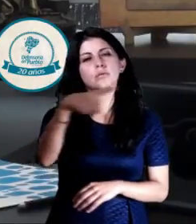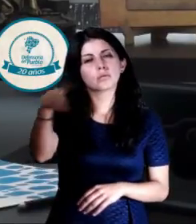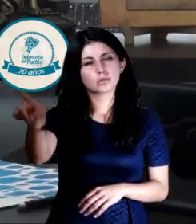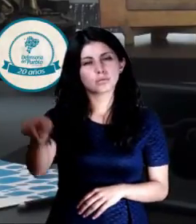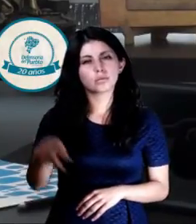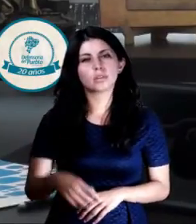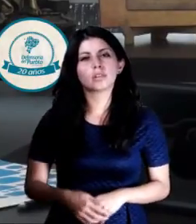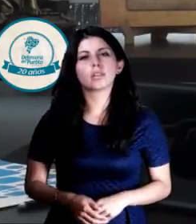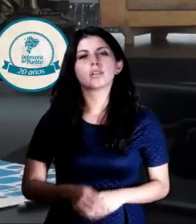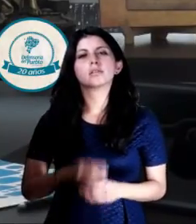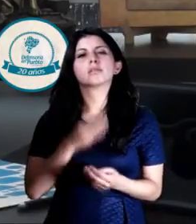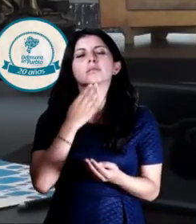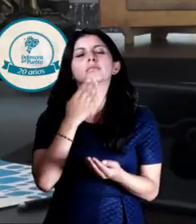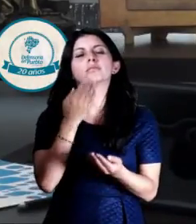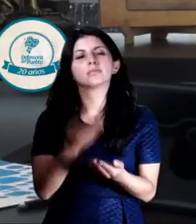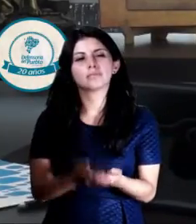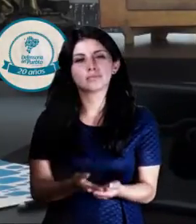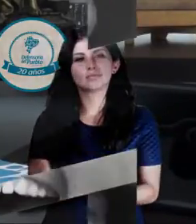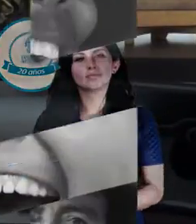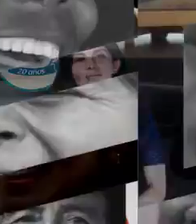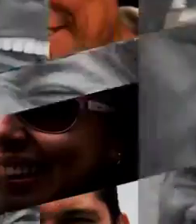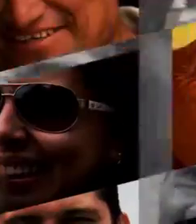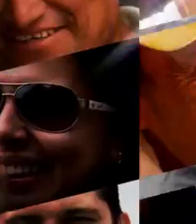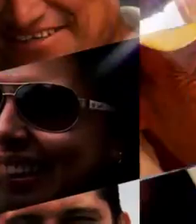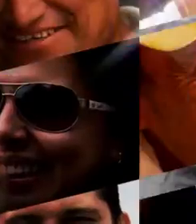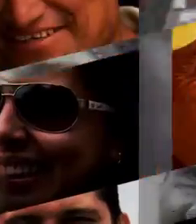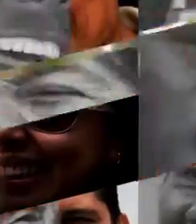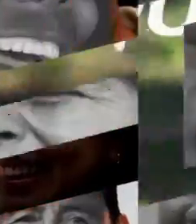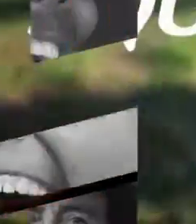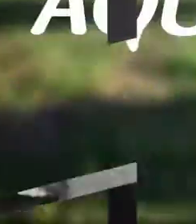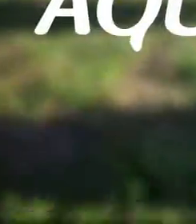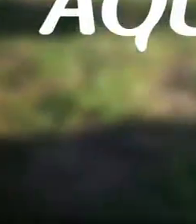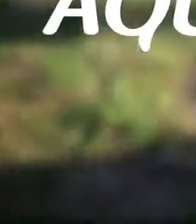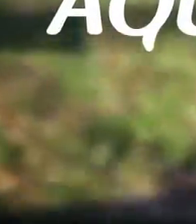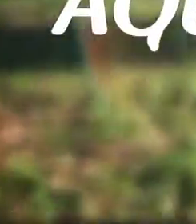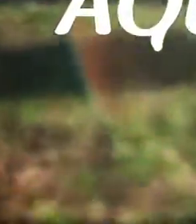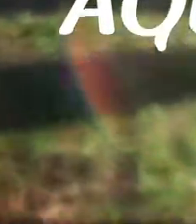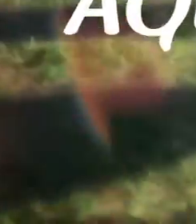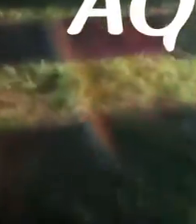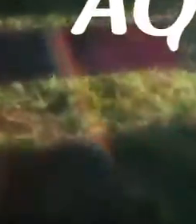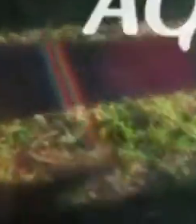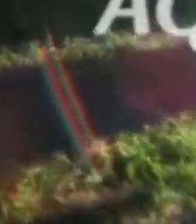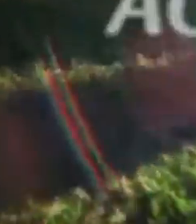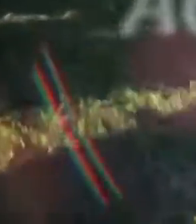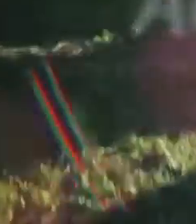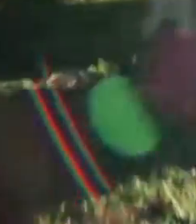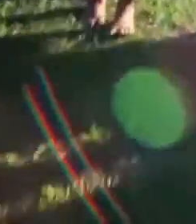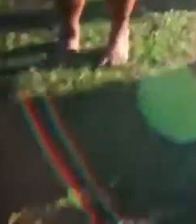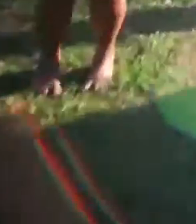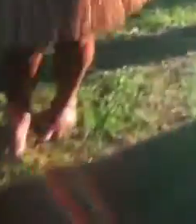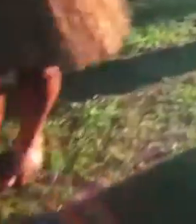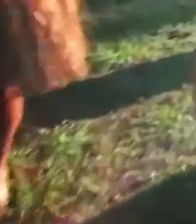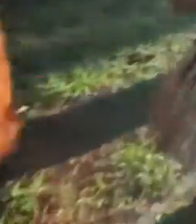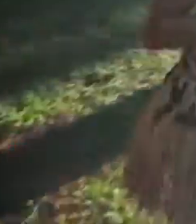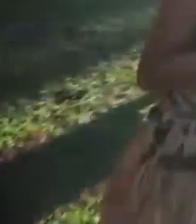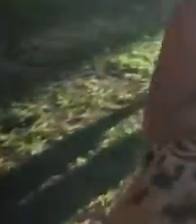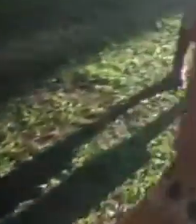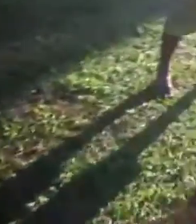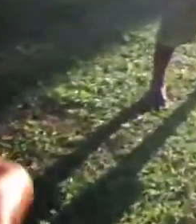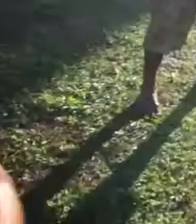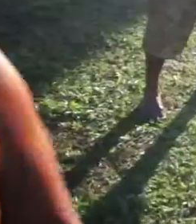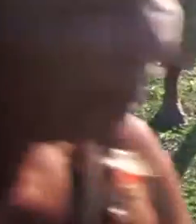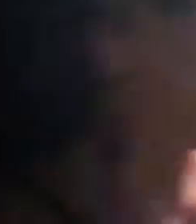solidaria, democrática y justa. Aquí estamos por ti, Defensoría del Pueblo.